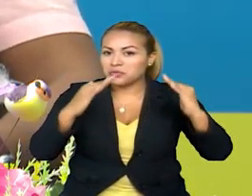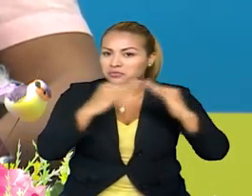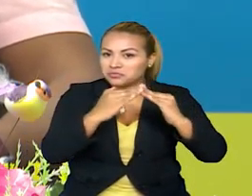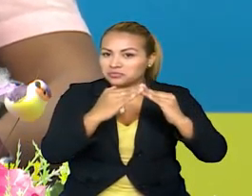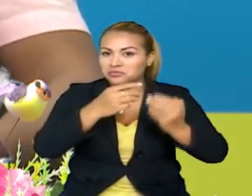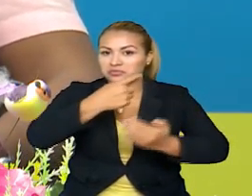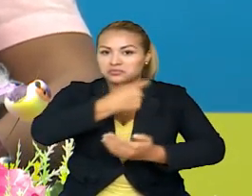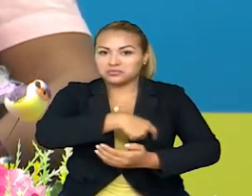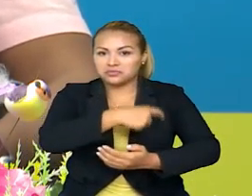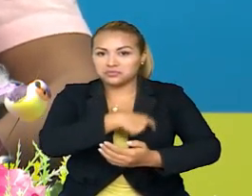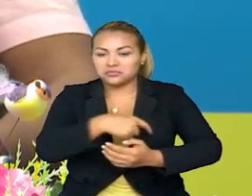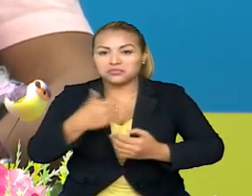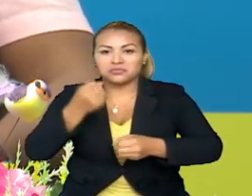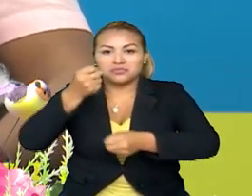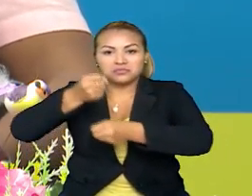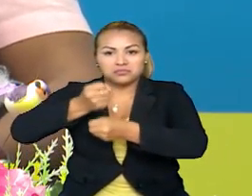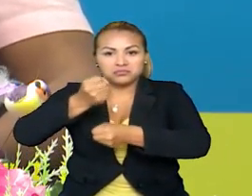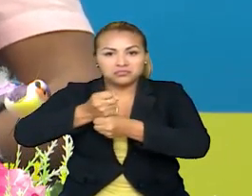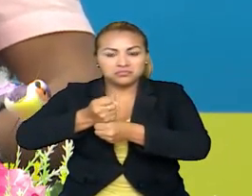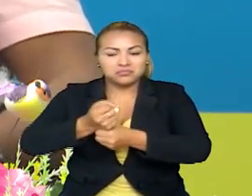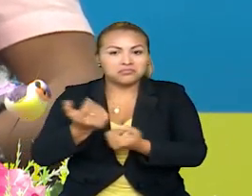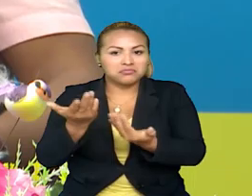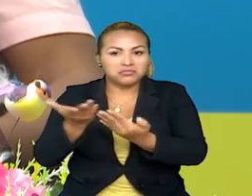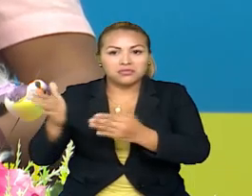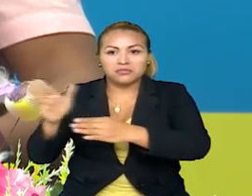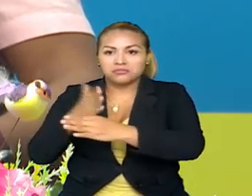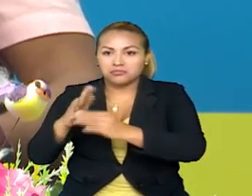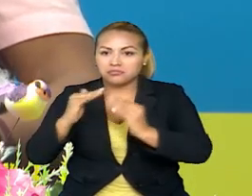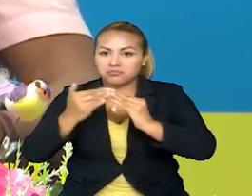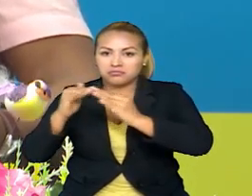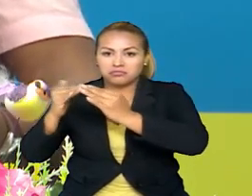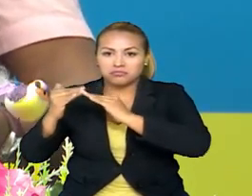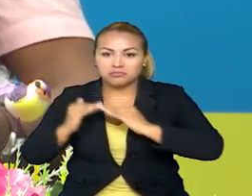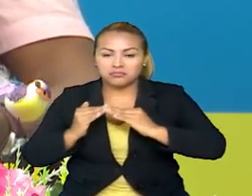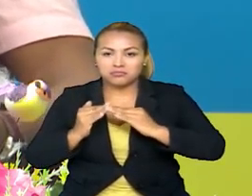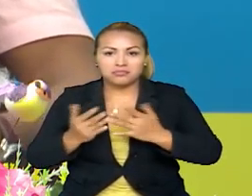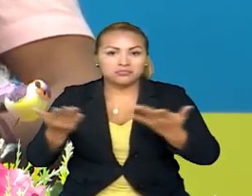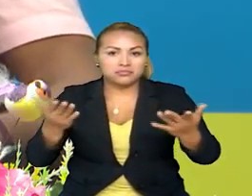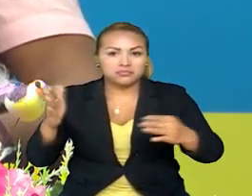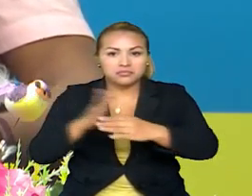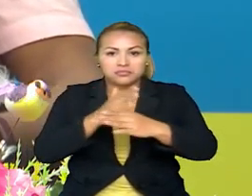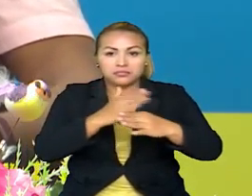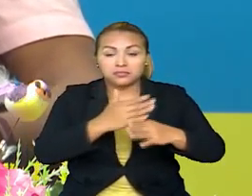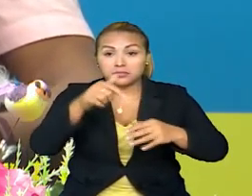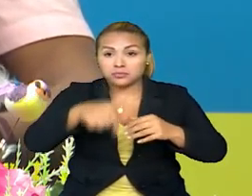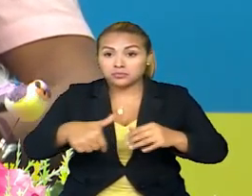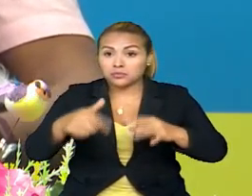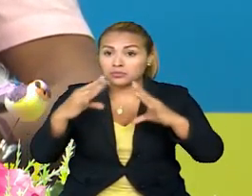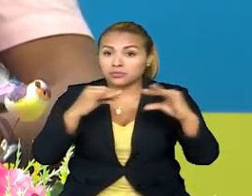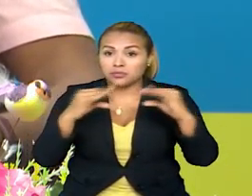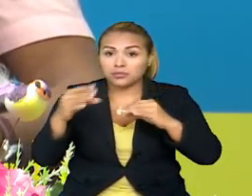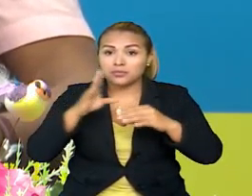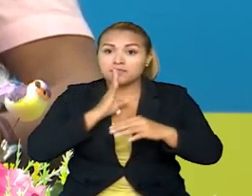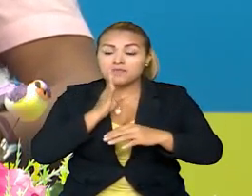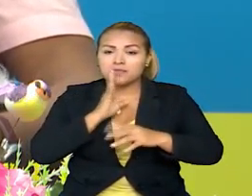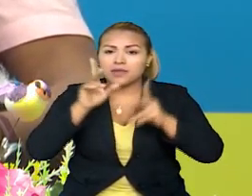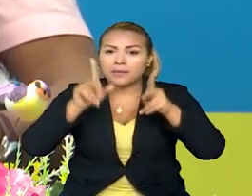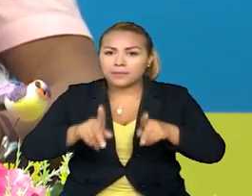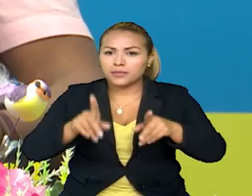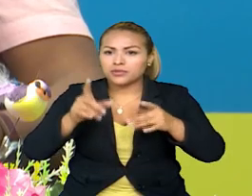en el trabajo y en la comunidad estamos conversando sobre este tema precisamente con la doctora mar